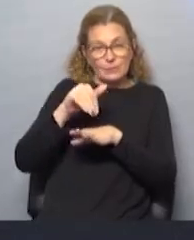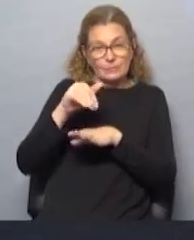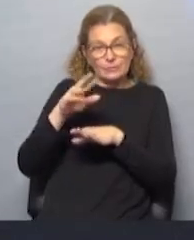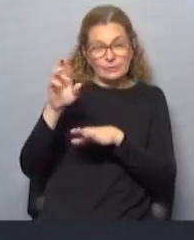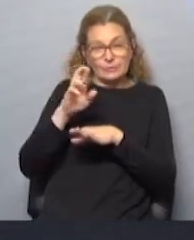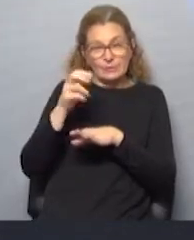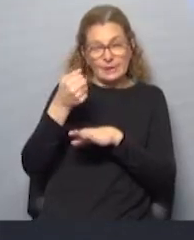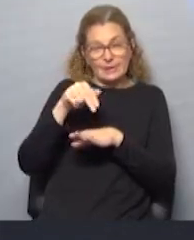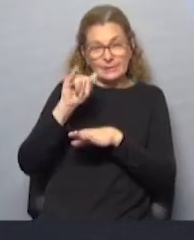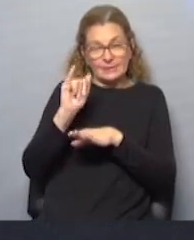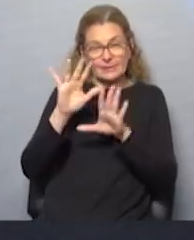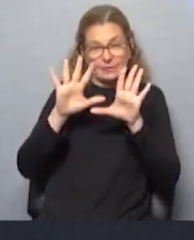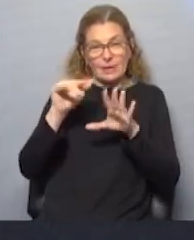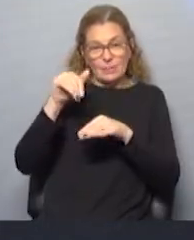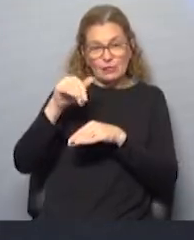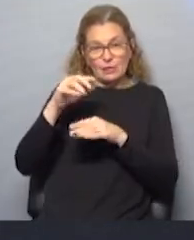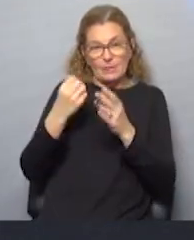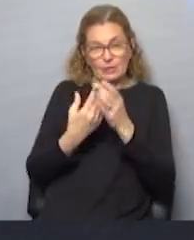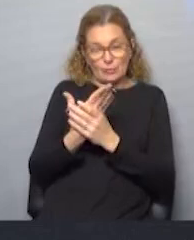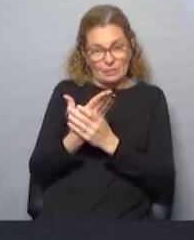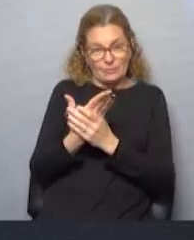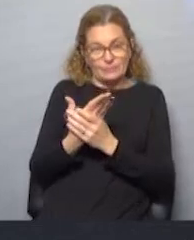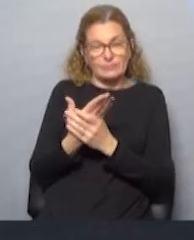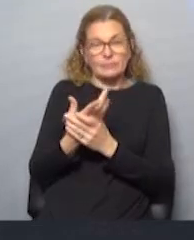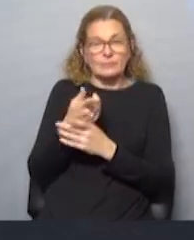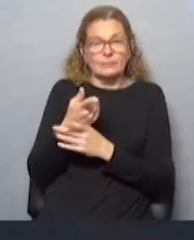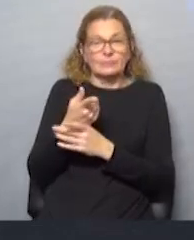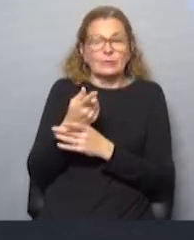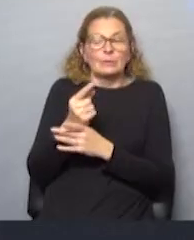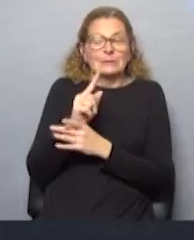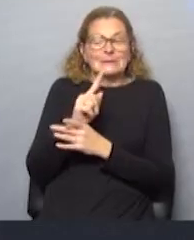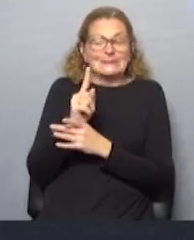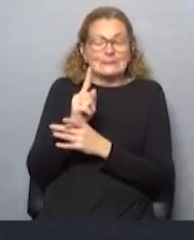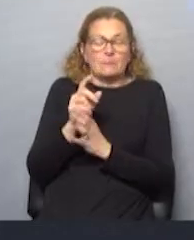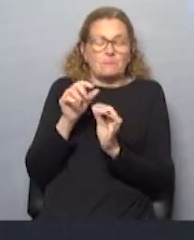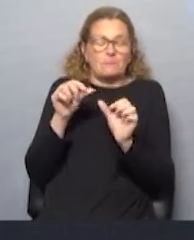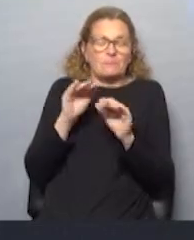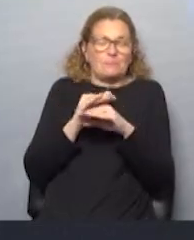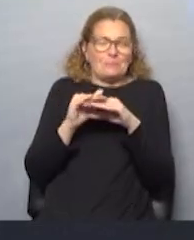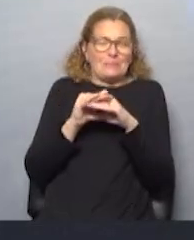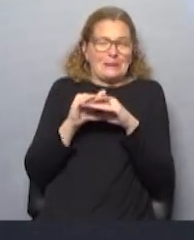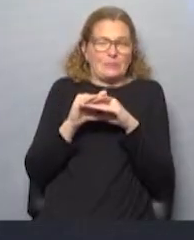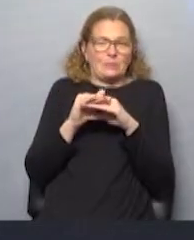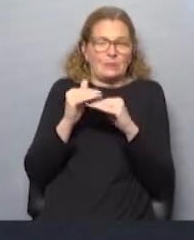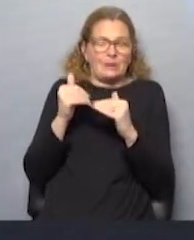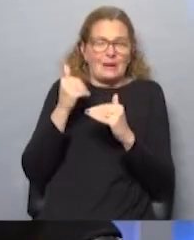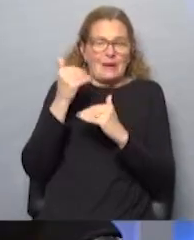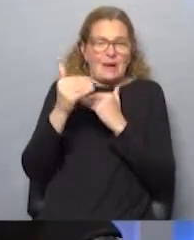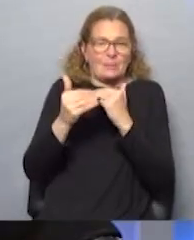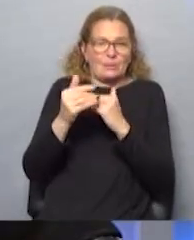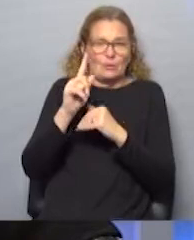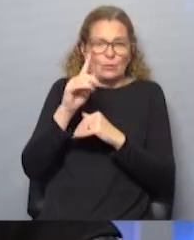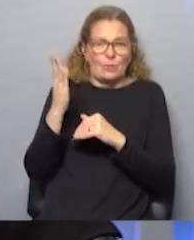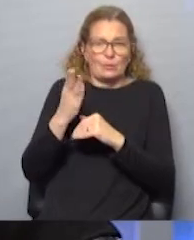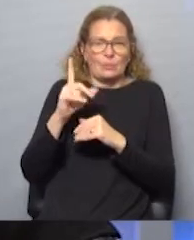para nadie y los 10 millones para innovación eso es mínimo y entonces el camino hacia el 1% va a ser